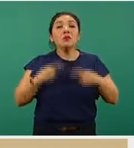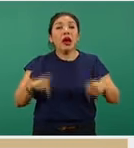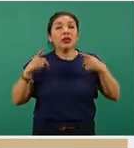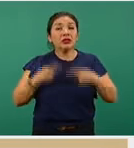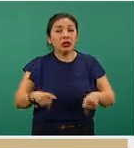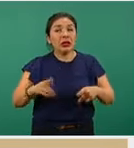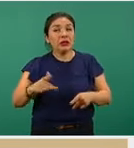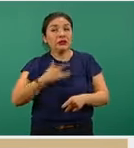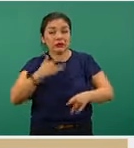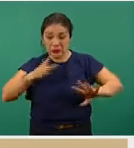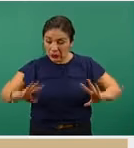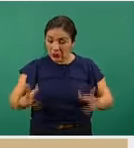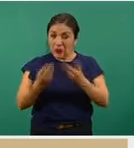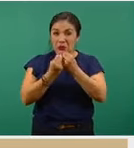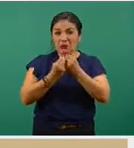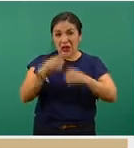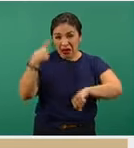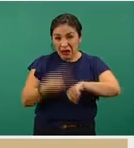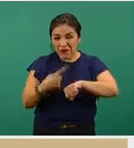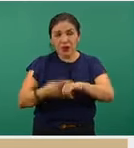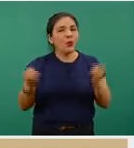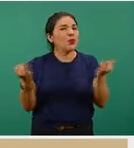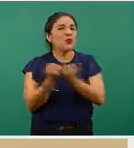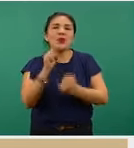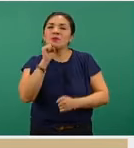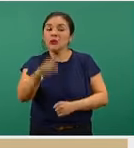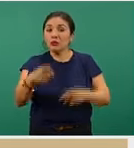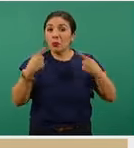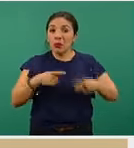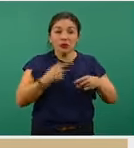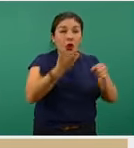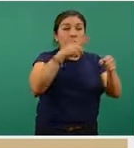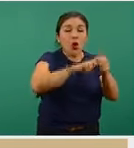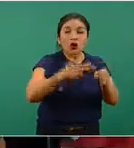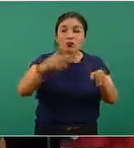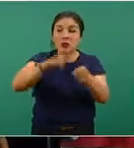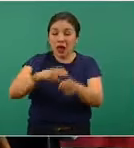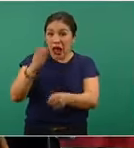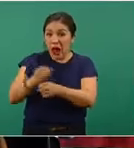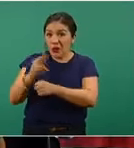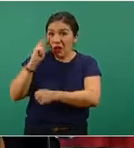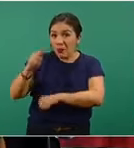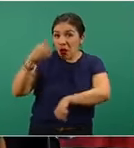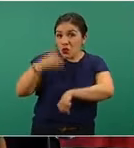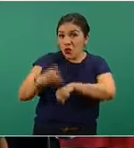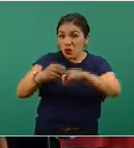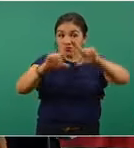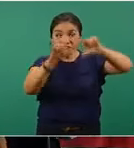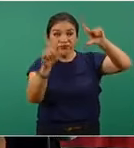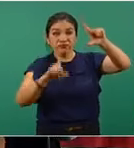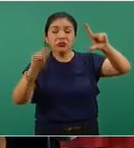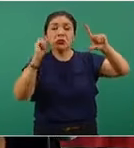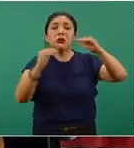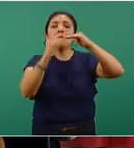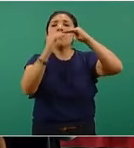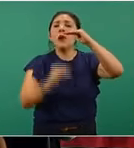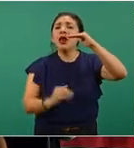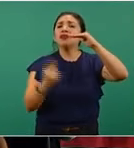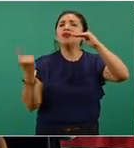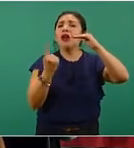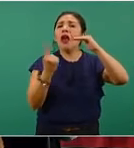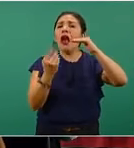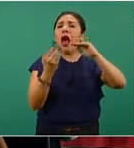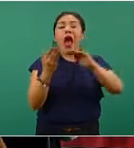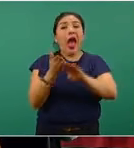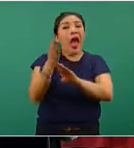también para el caso de hospitalizaciones, en los números que estamos llegando ahora a nivel nacional, estamos ya por debajo de lo que fue el